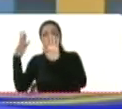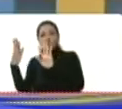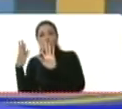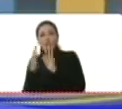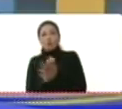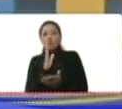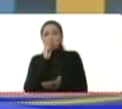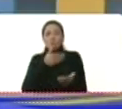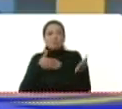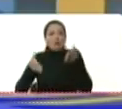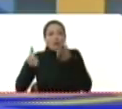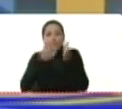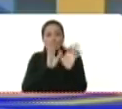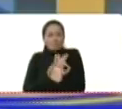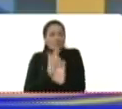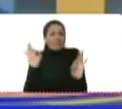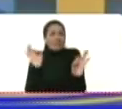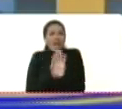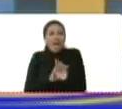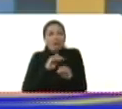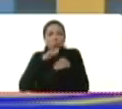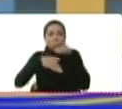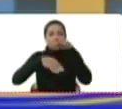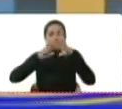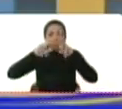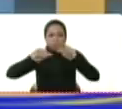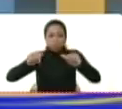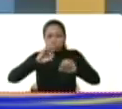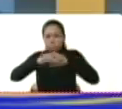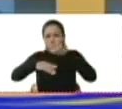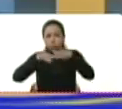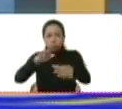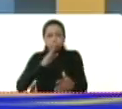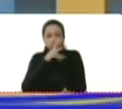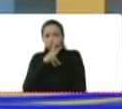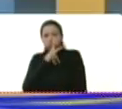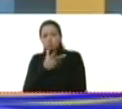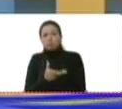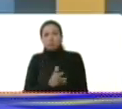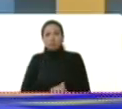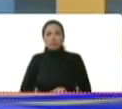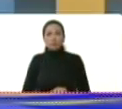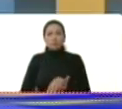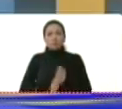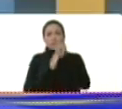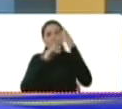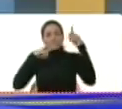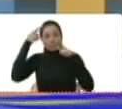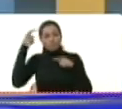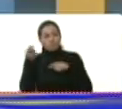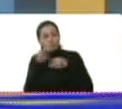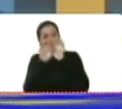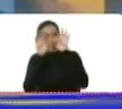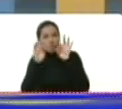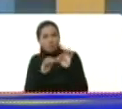no había camino. Estaba tapiado, tapado totalmente. Comandante Chávez buscó las fragatas